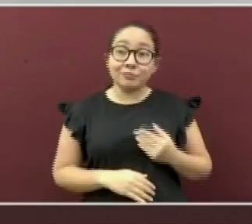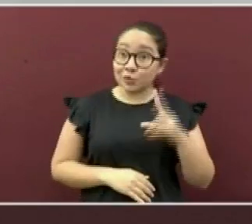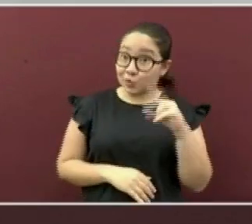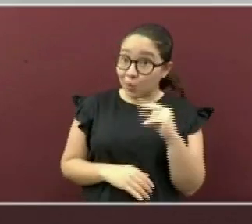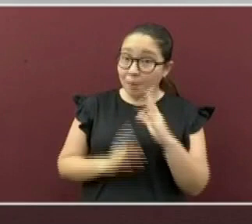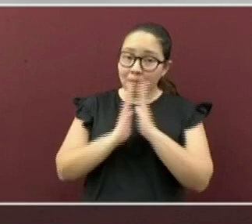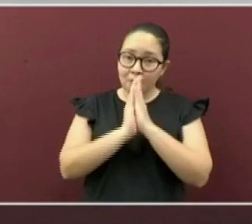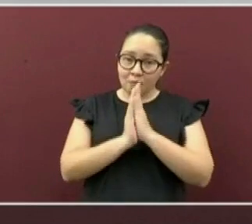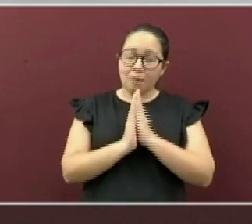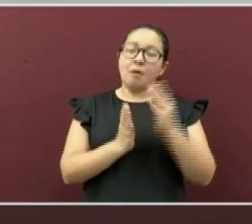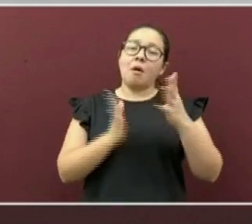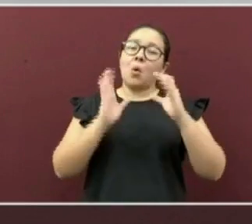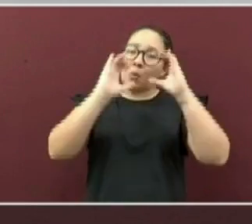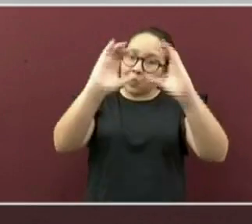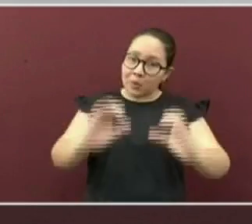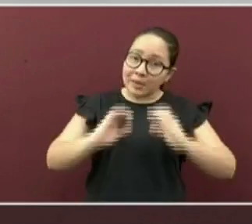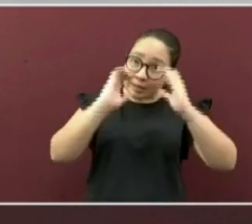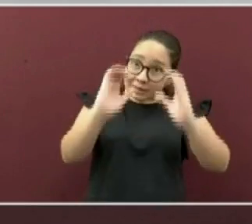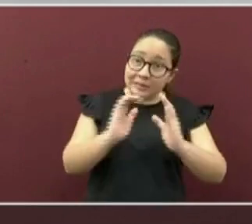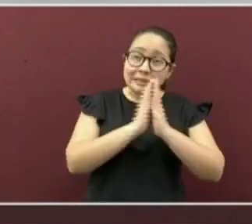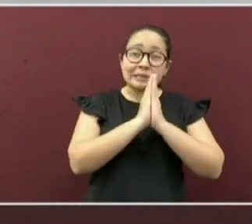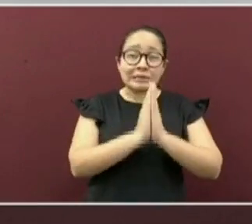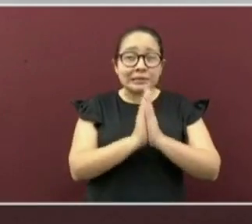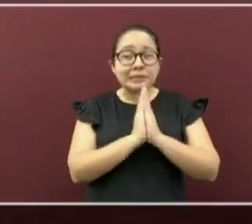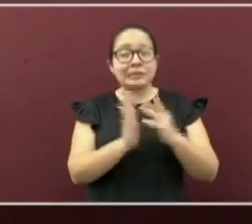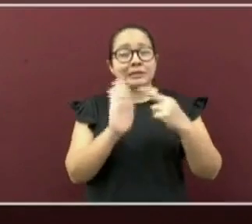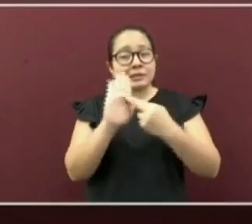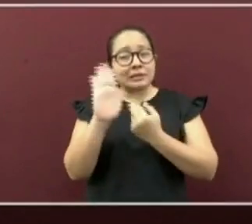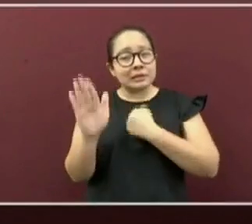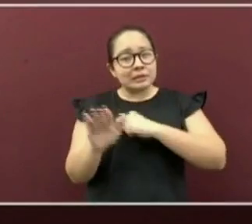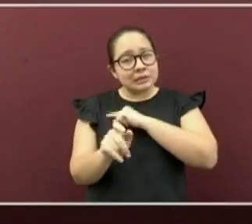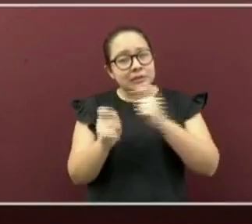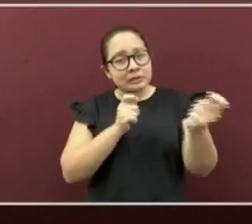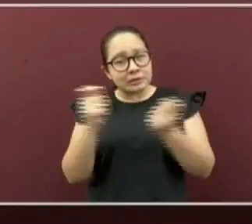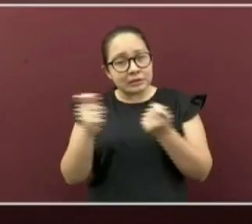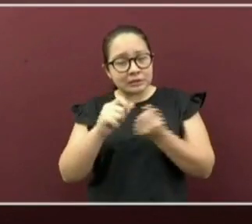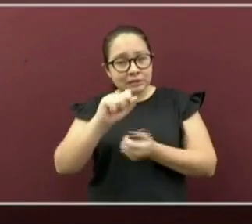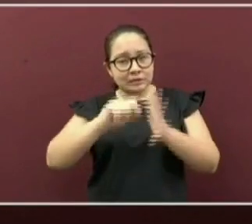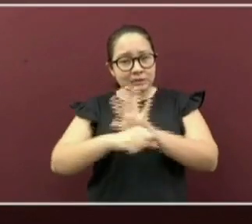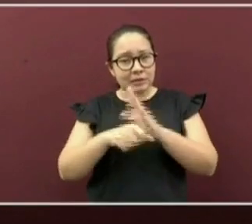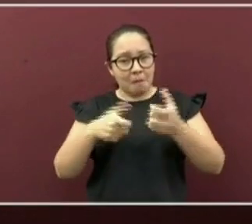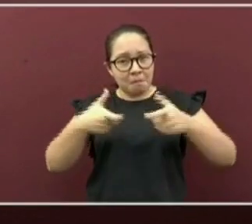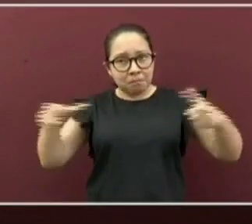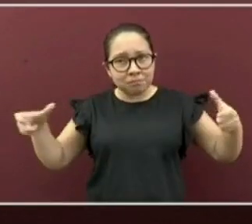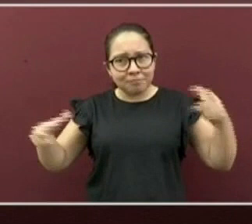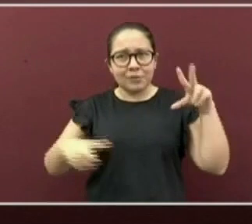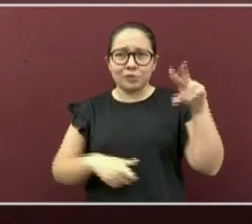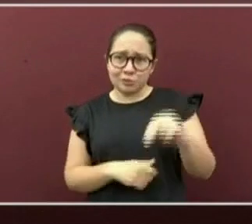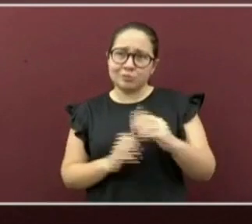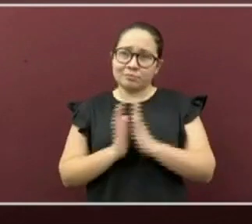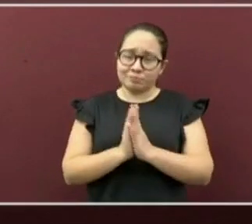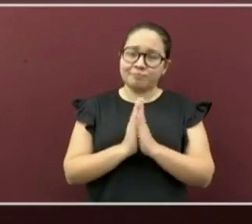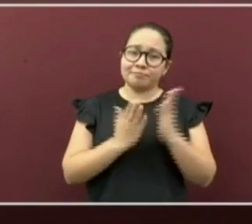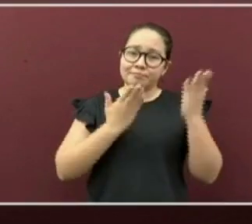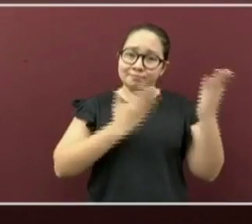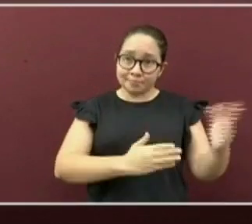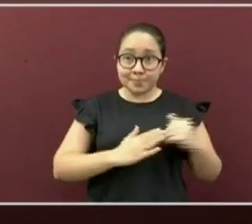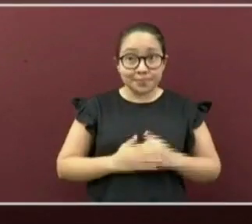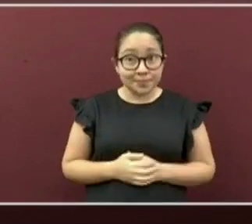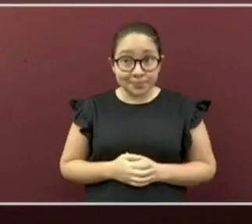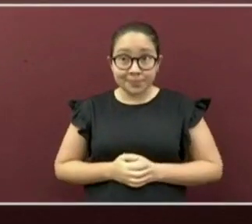precauciones, compartan la información y participen en frenar la tercera ola. Por mi parte es todo, doctor